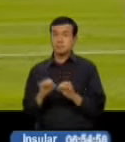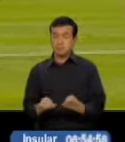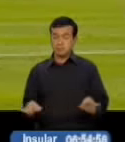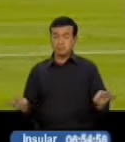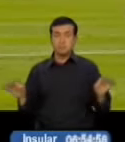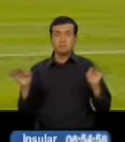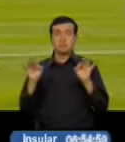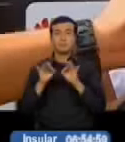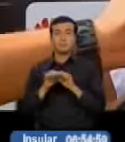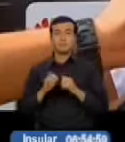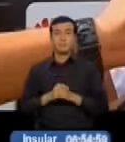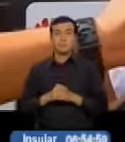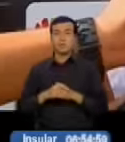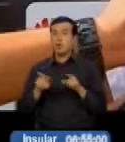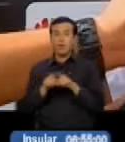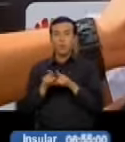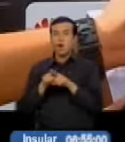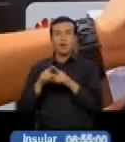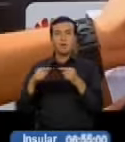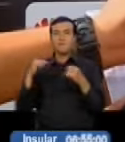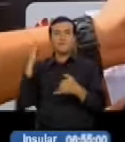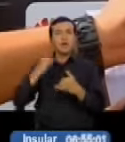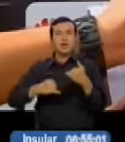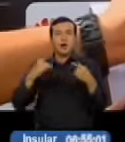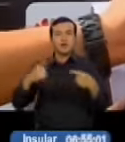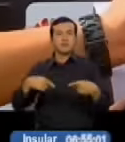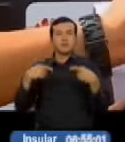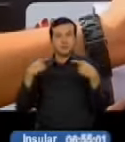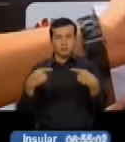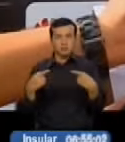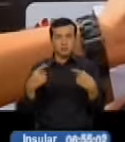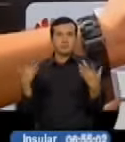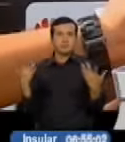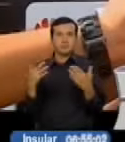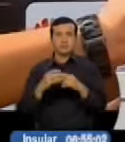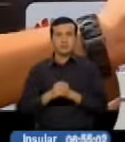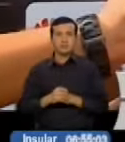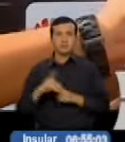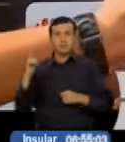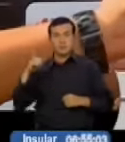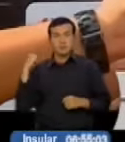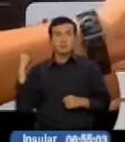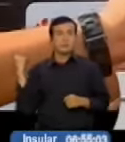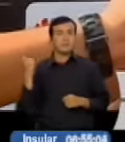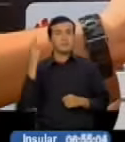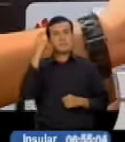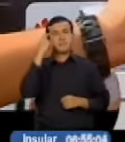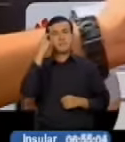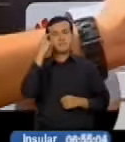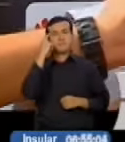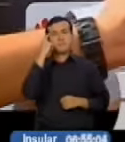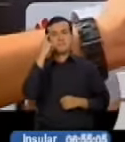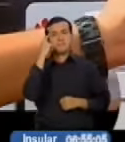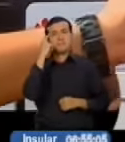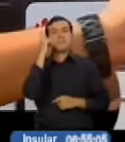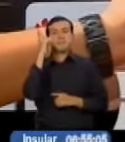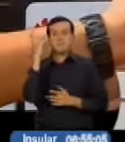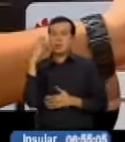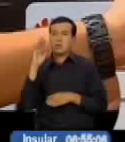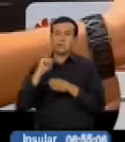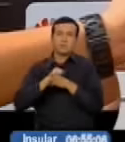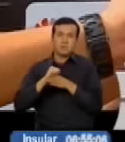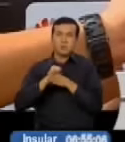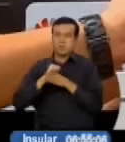importantísimo también, otra final más, como digo yo, y pues cada uno de nosotros tiene que hacer conciencia y estos días de